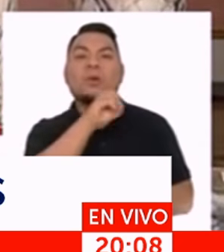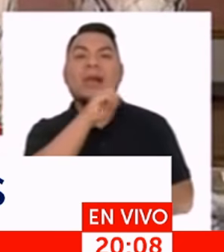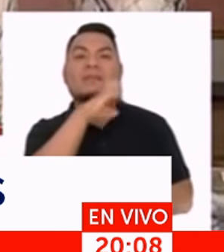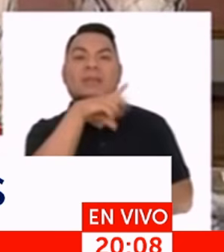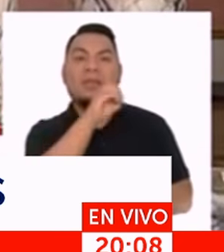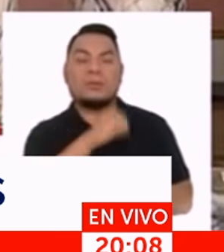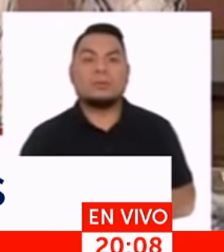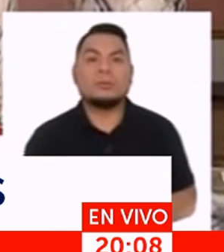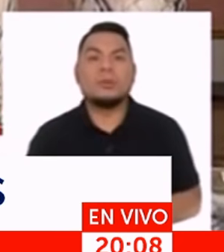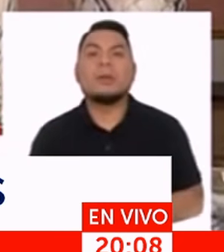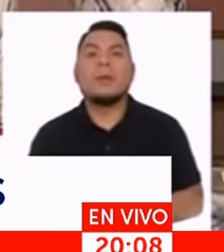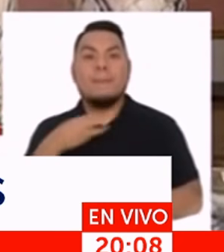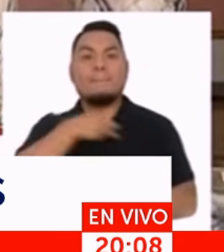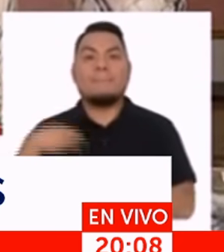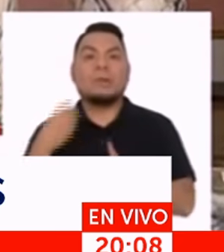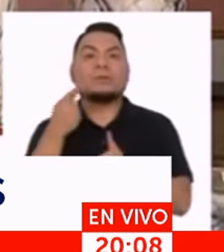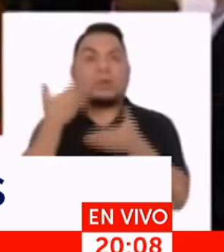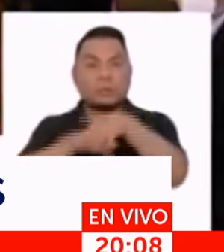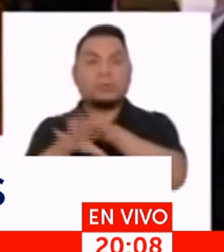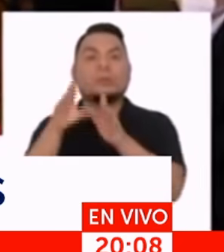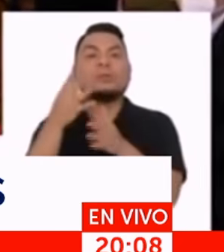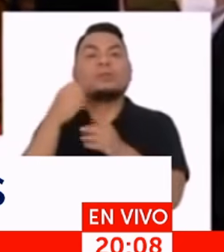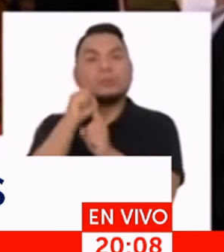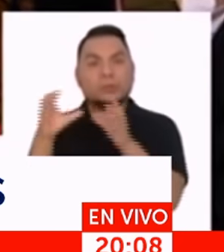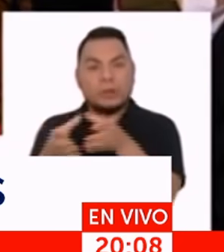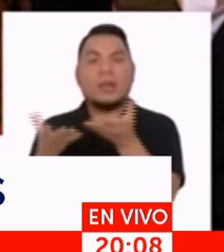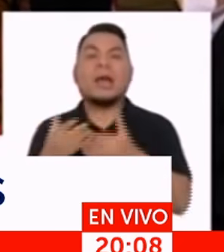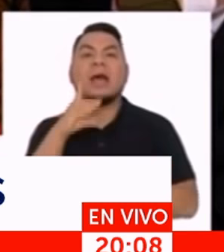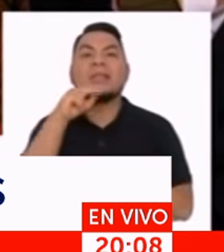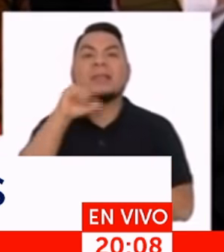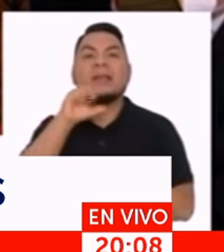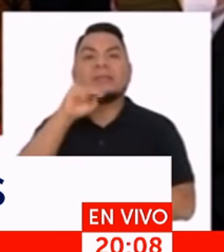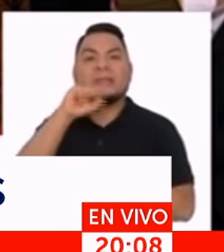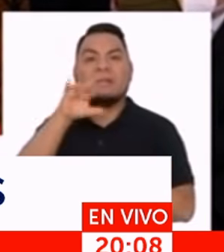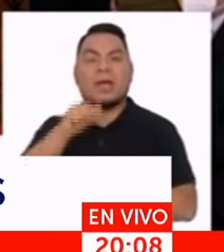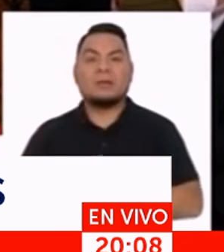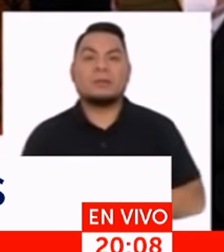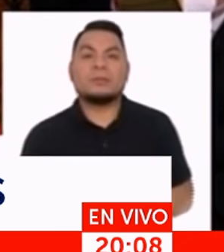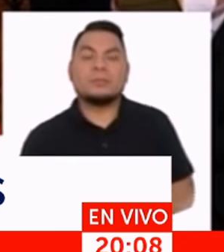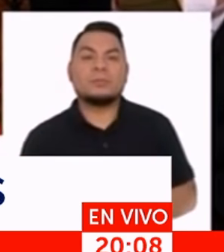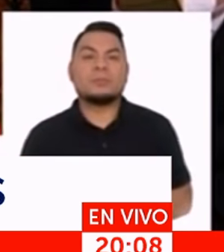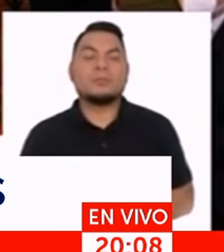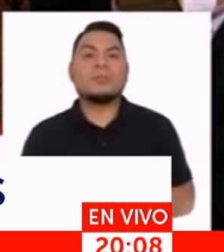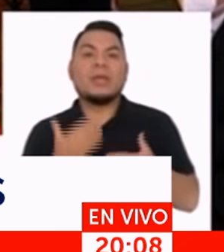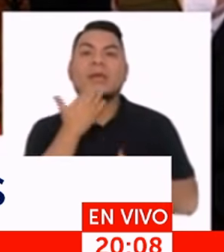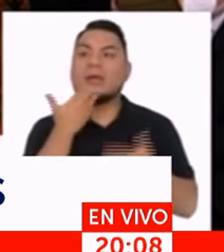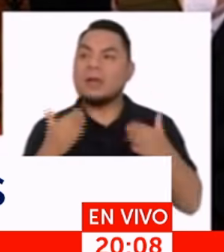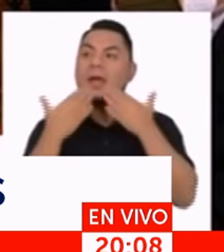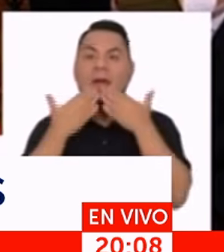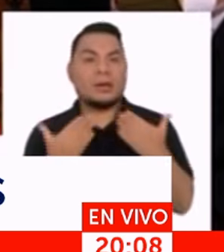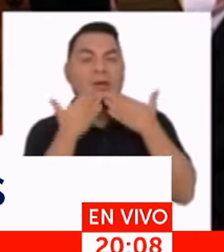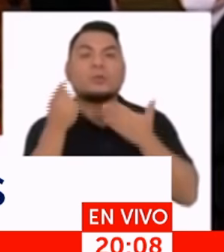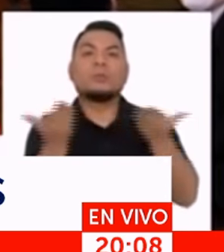Alfredo Gálvez Herrera. Ministerio de Desarrollo e Inclusión Social, Dinarcilia Boluarte Segarra. A quienes se le